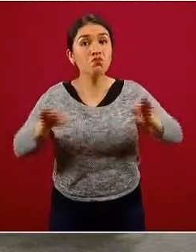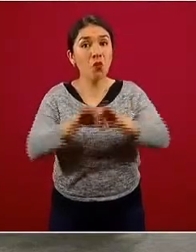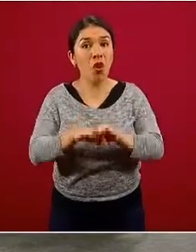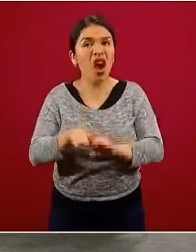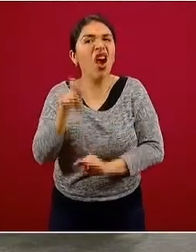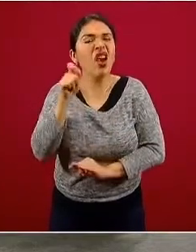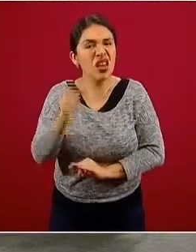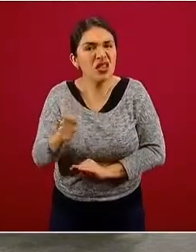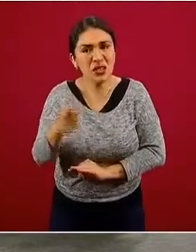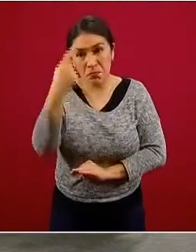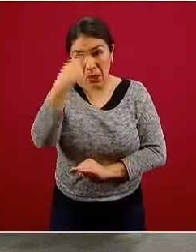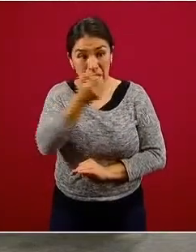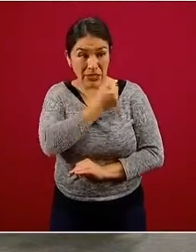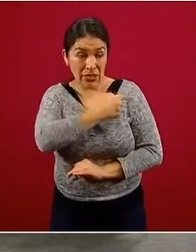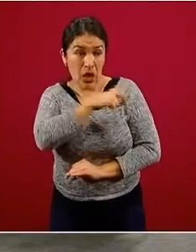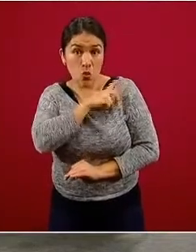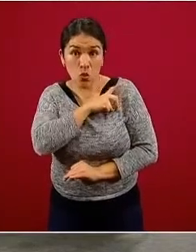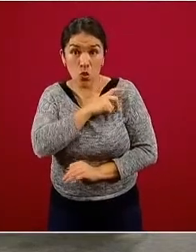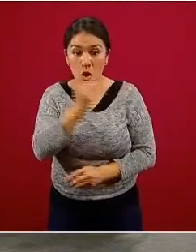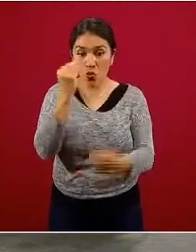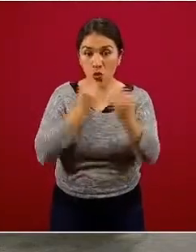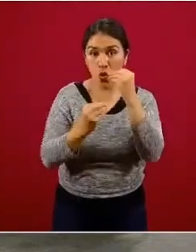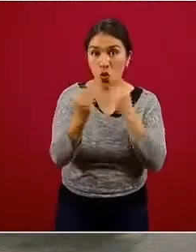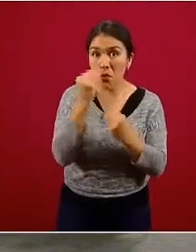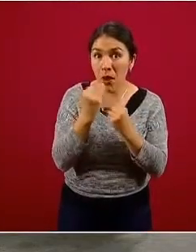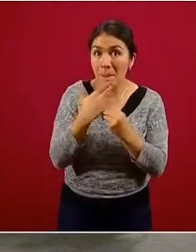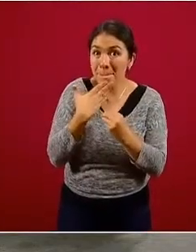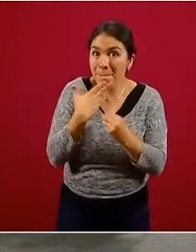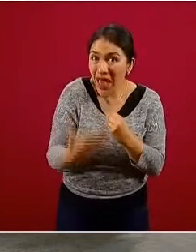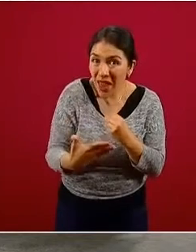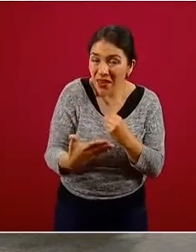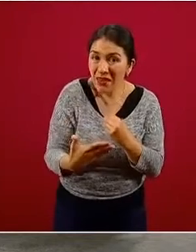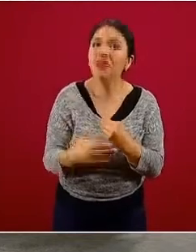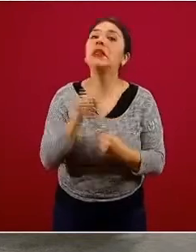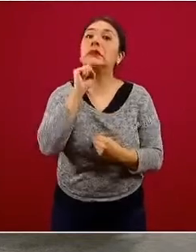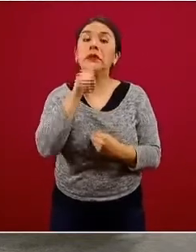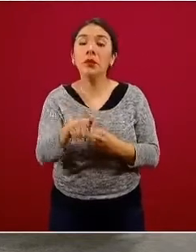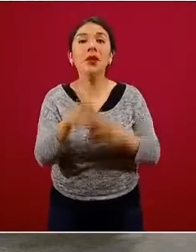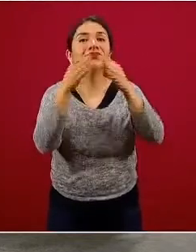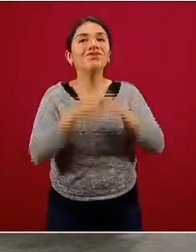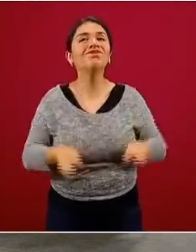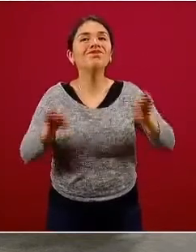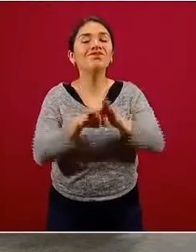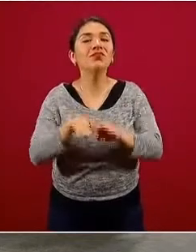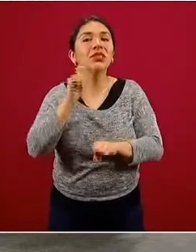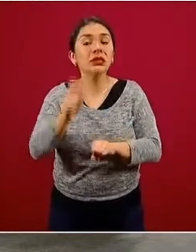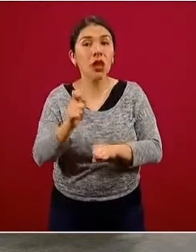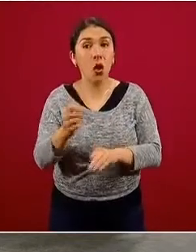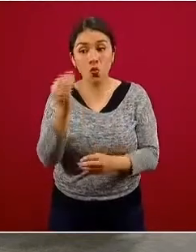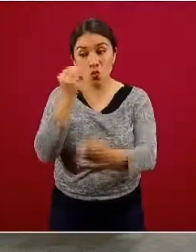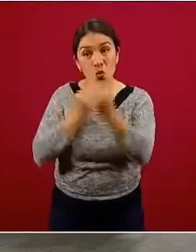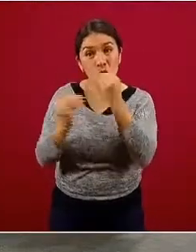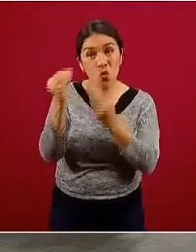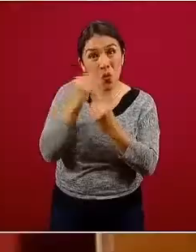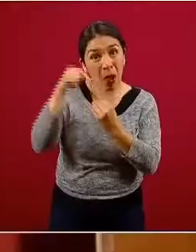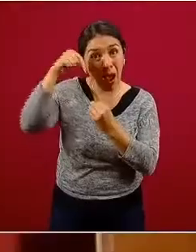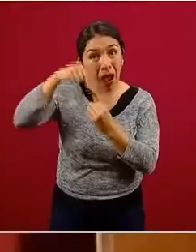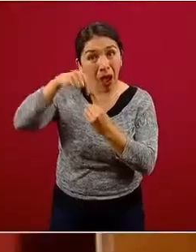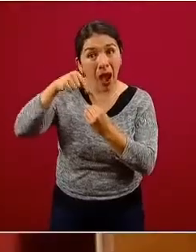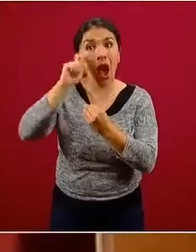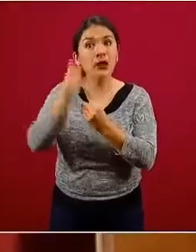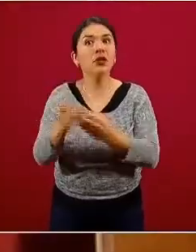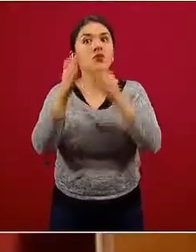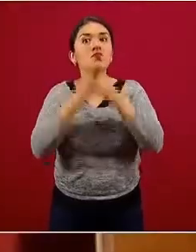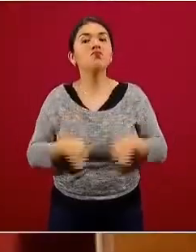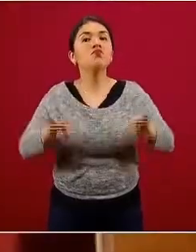que tiene para la salud, la alimentación, pero también la importancia que nuestra alimentación